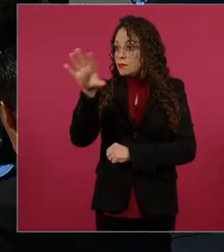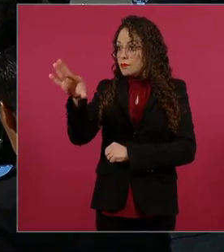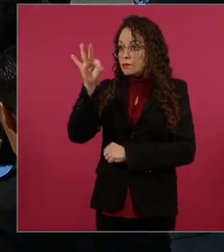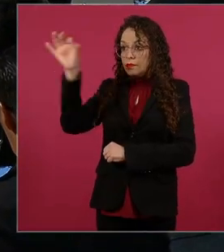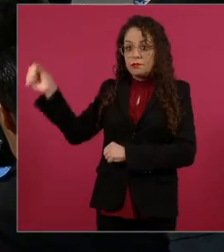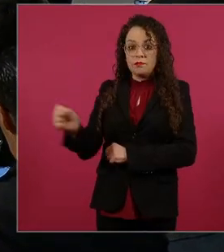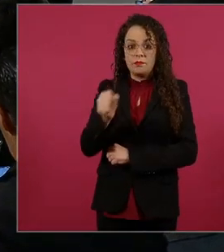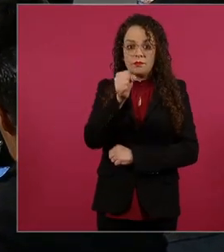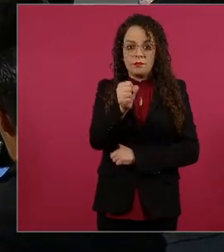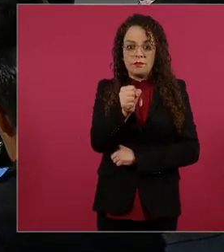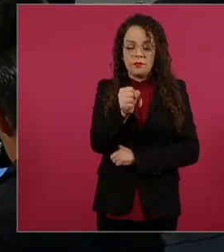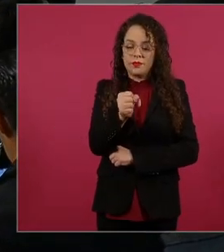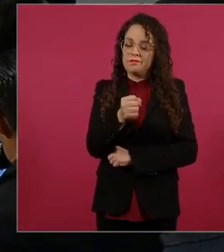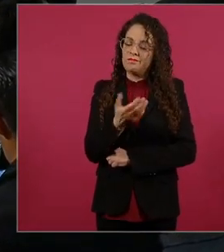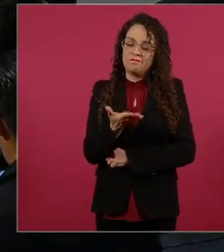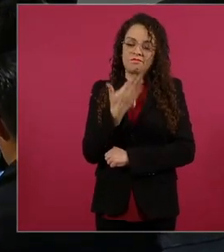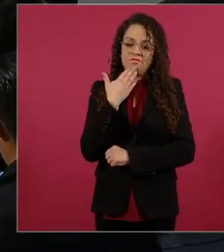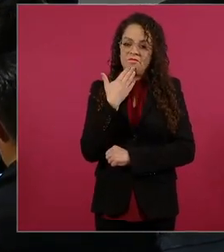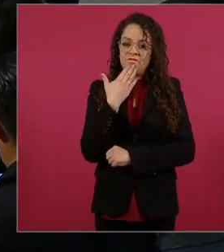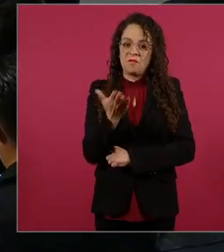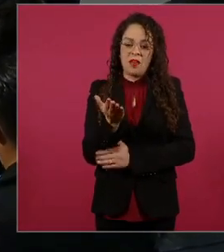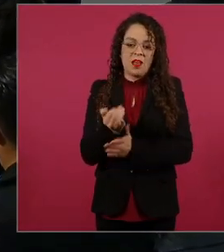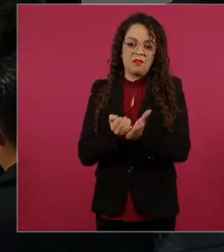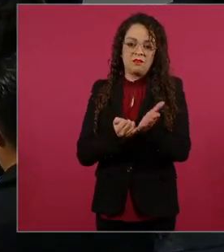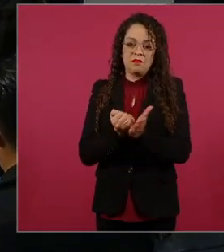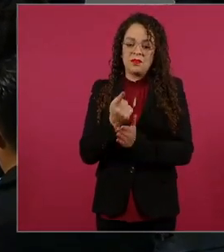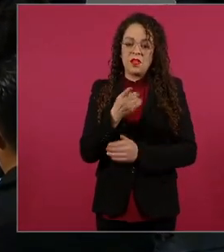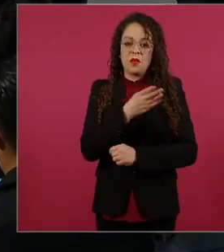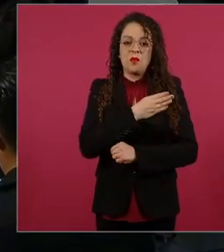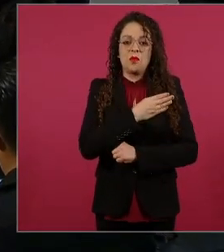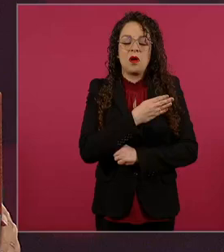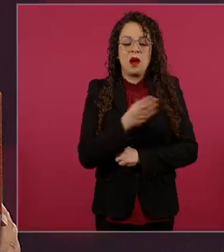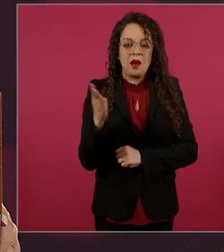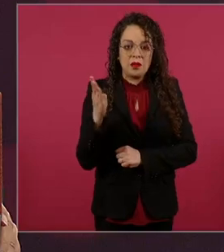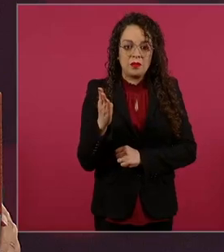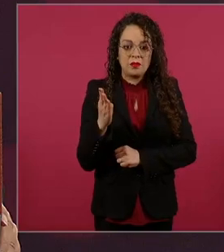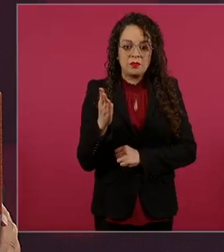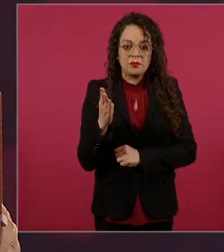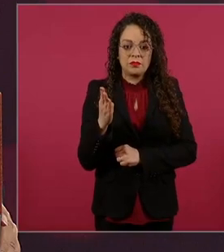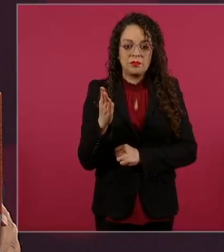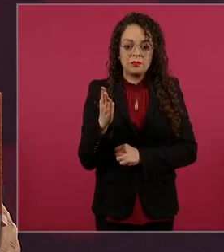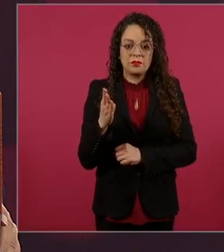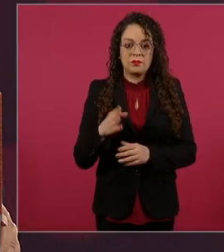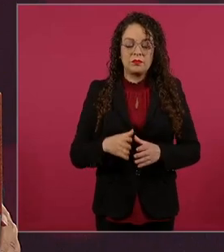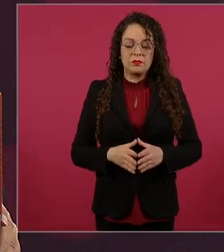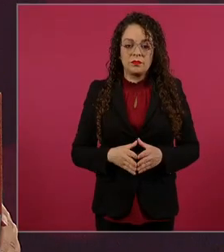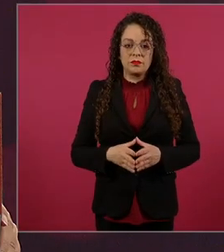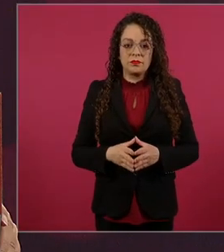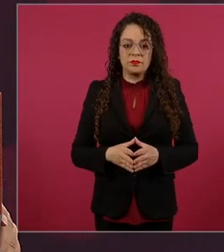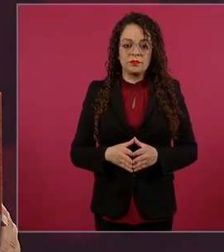Decisión De La presidenta electa